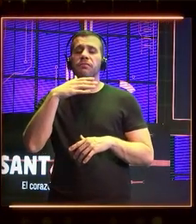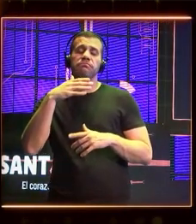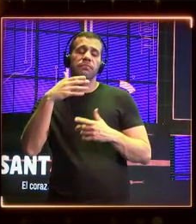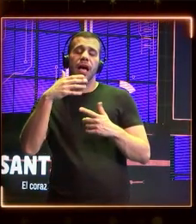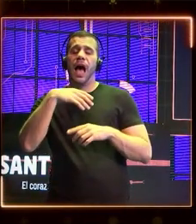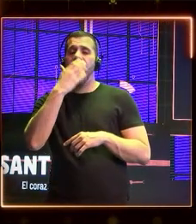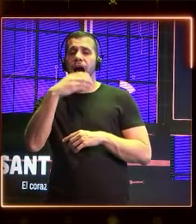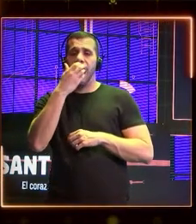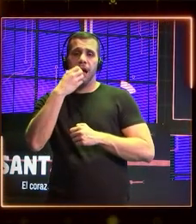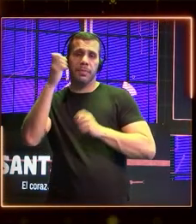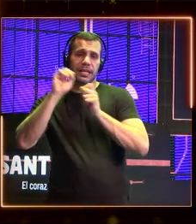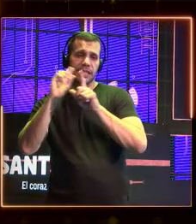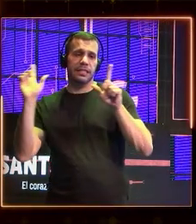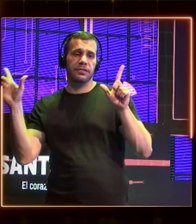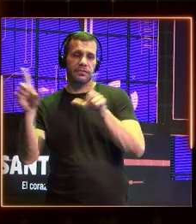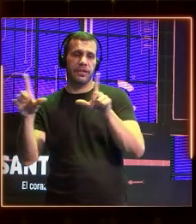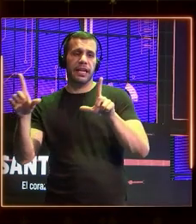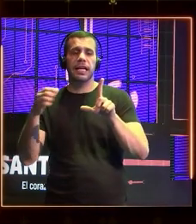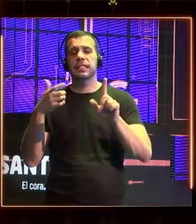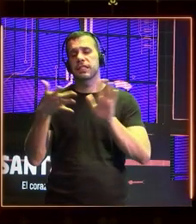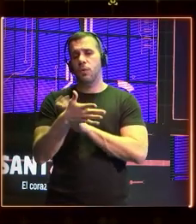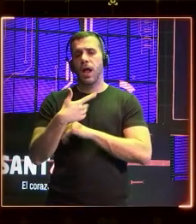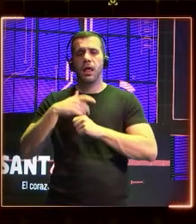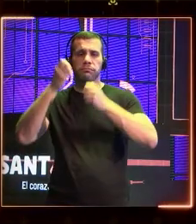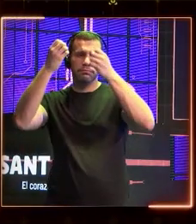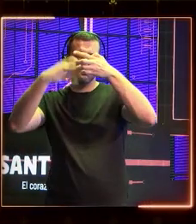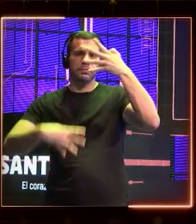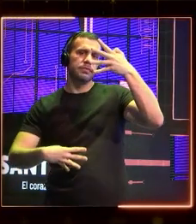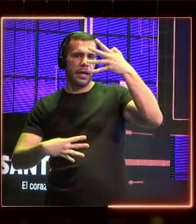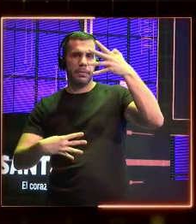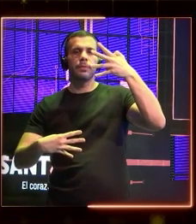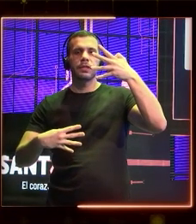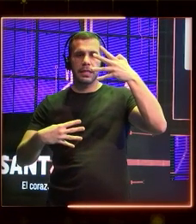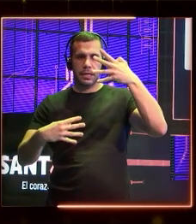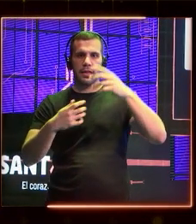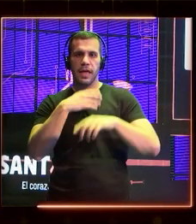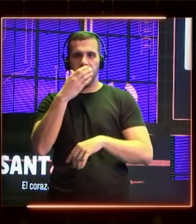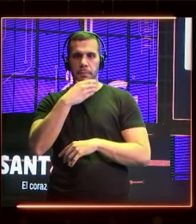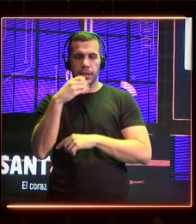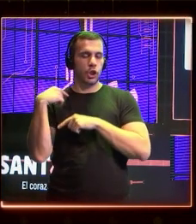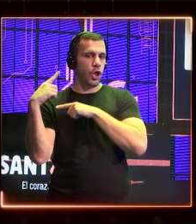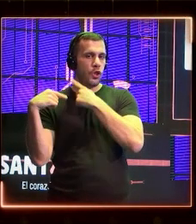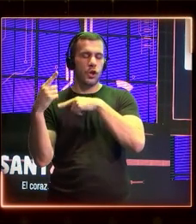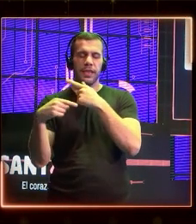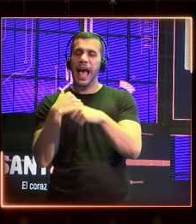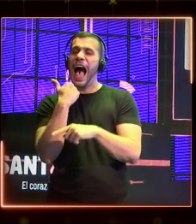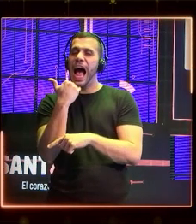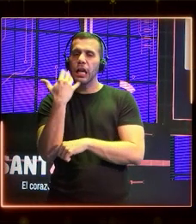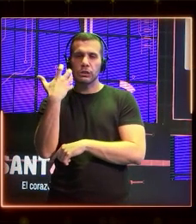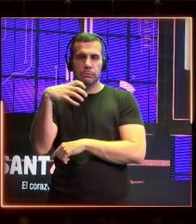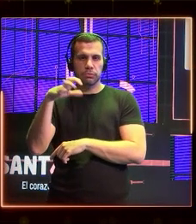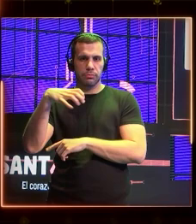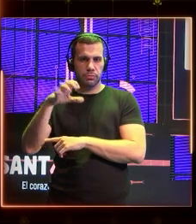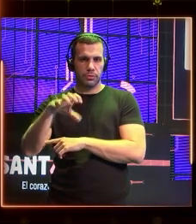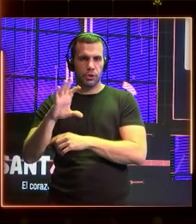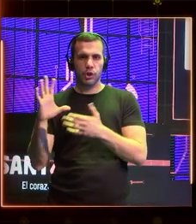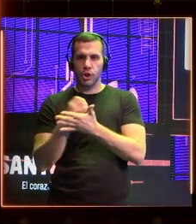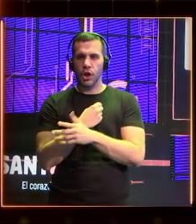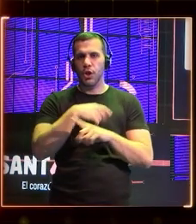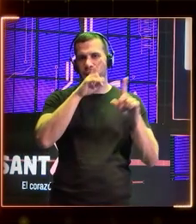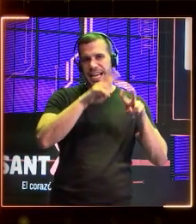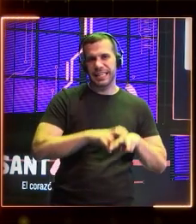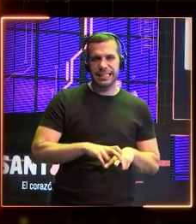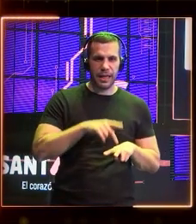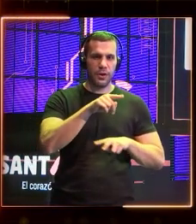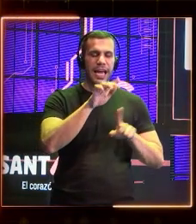6 de abril de 2006 no hay un solo día que no hayamos publicado algo sobre Apple hemos analizado todo el iPad el